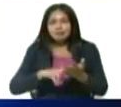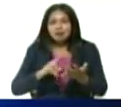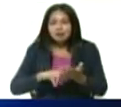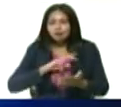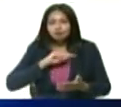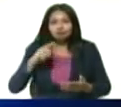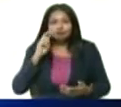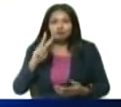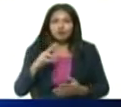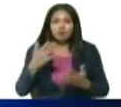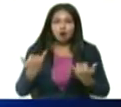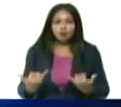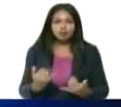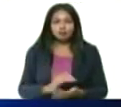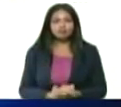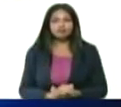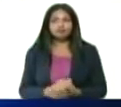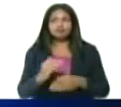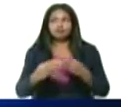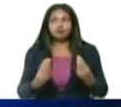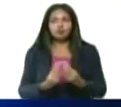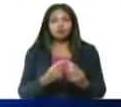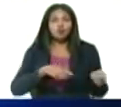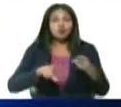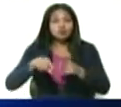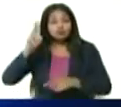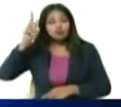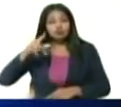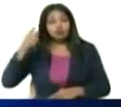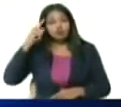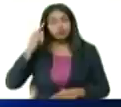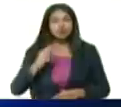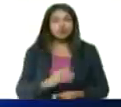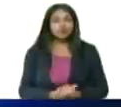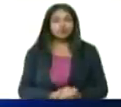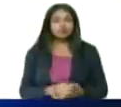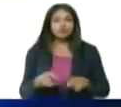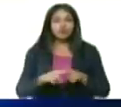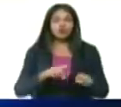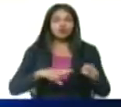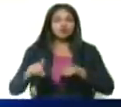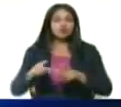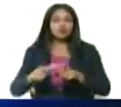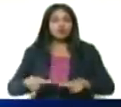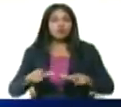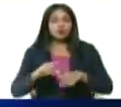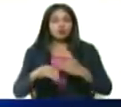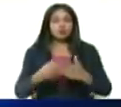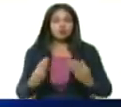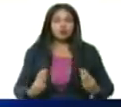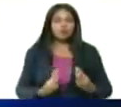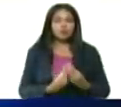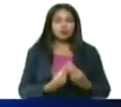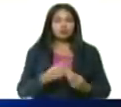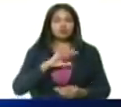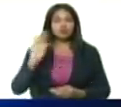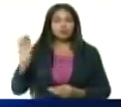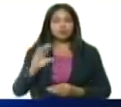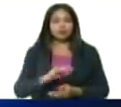ejerciendo, y además caminando de la mano, con coordinación diaria, con coordinación con todos los sectores que nos están acompañando en el